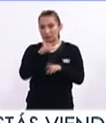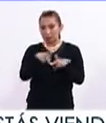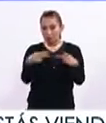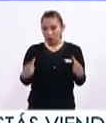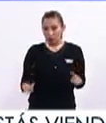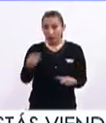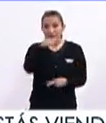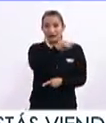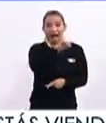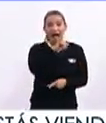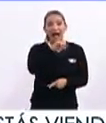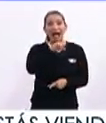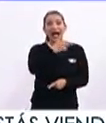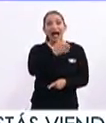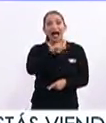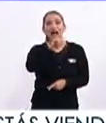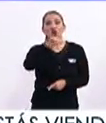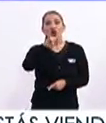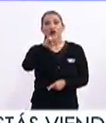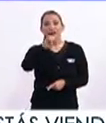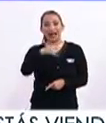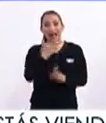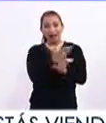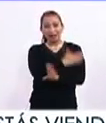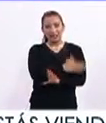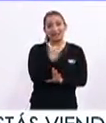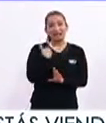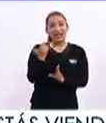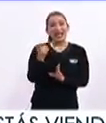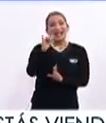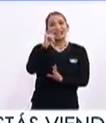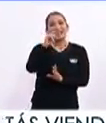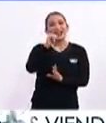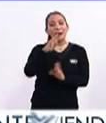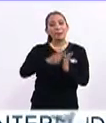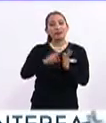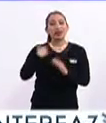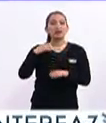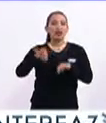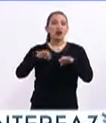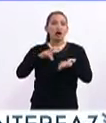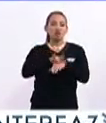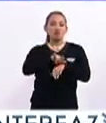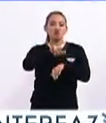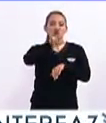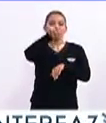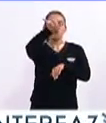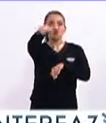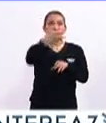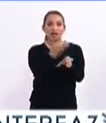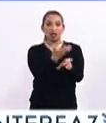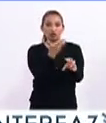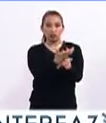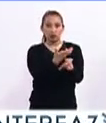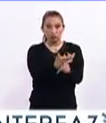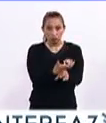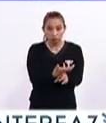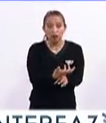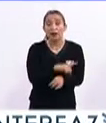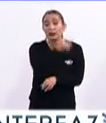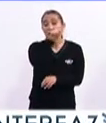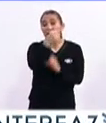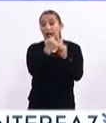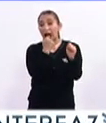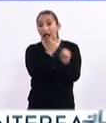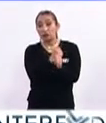investigación. Hal Jordan, antes de convertirse en Linterna Verde, fue un piloto que trabajó en la Fuerza Aérea de los Estados Unidos. Años